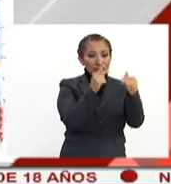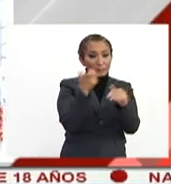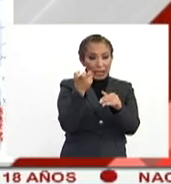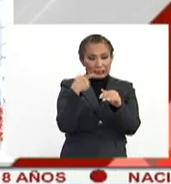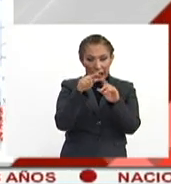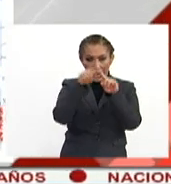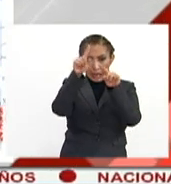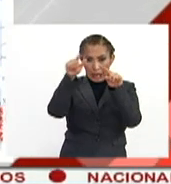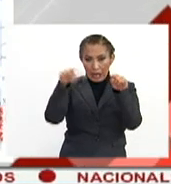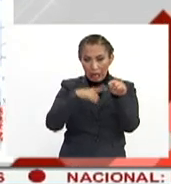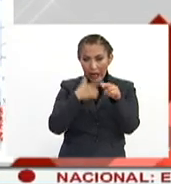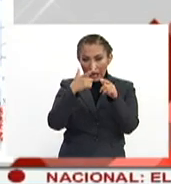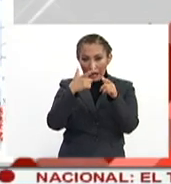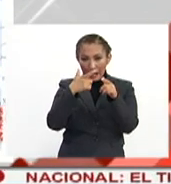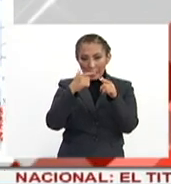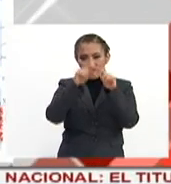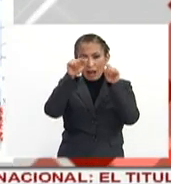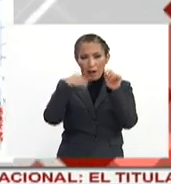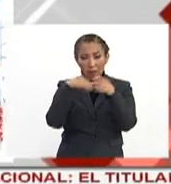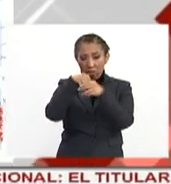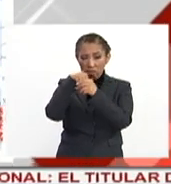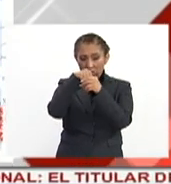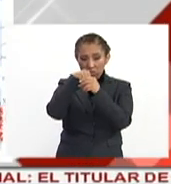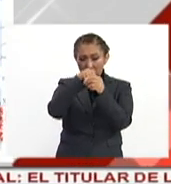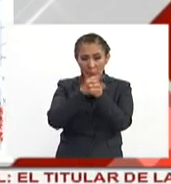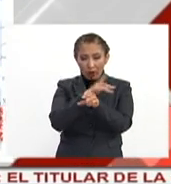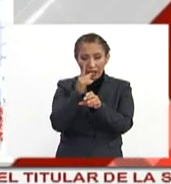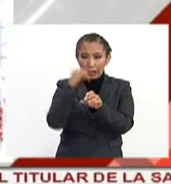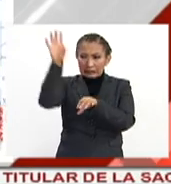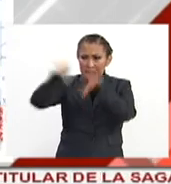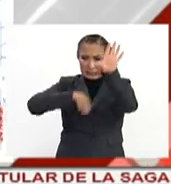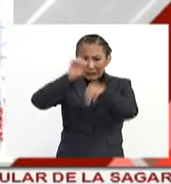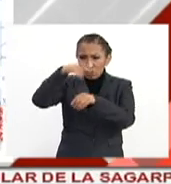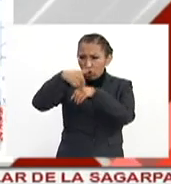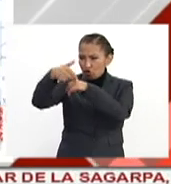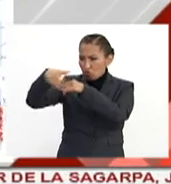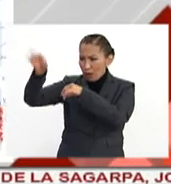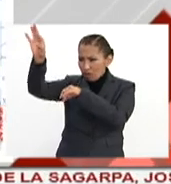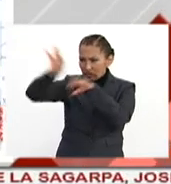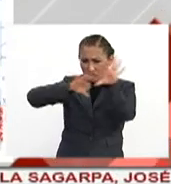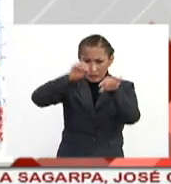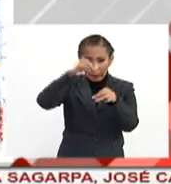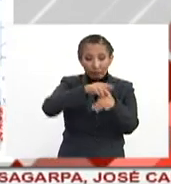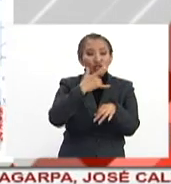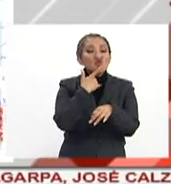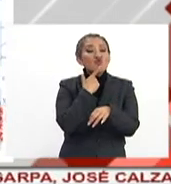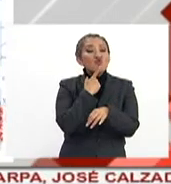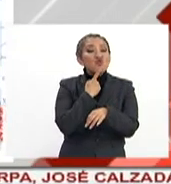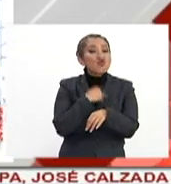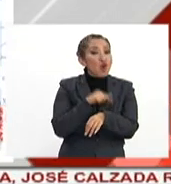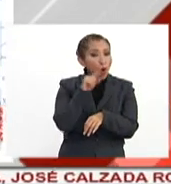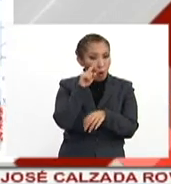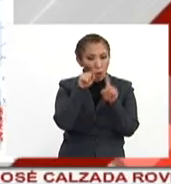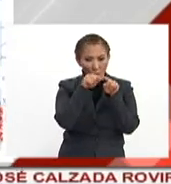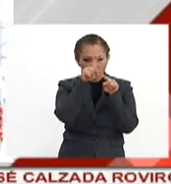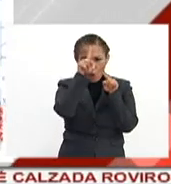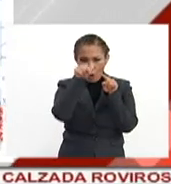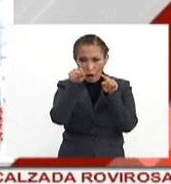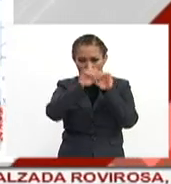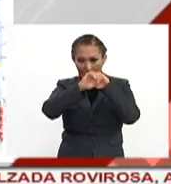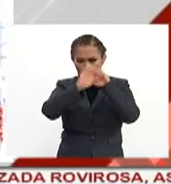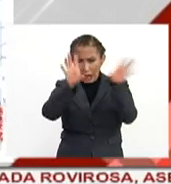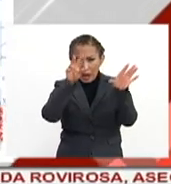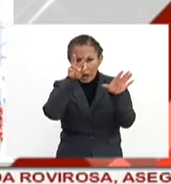es el gráfico que se ve un poco saturado porque reúne todas las mediciones. La línea roja es claramente